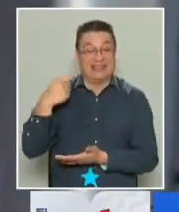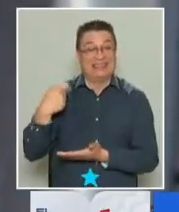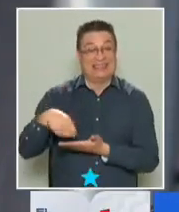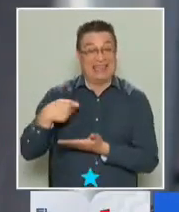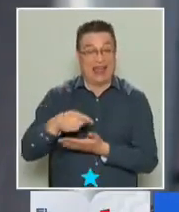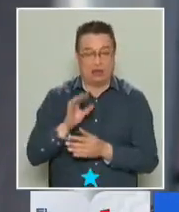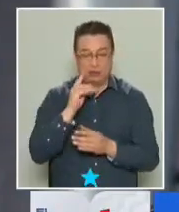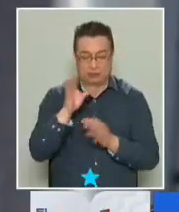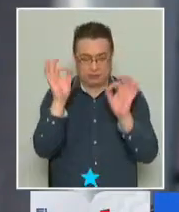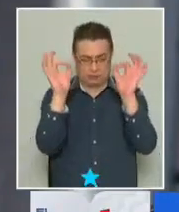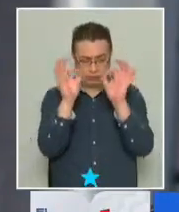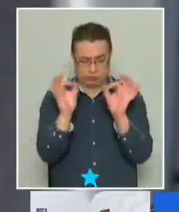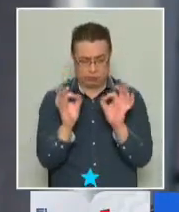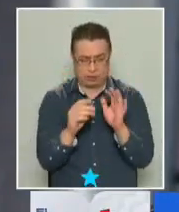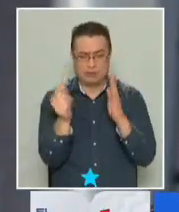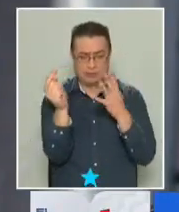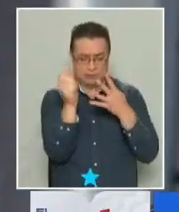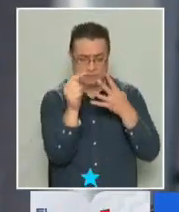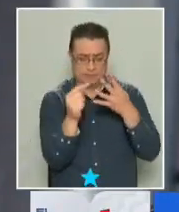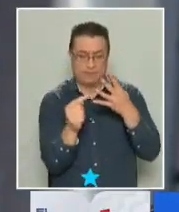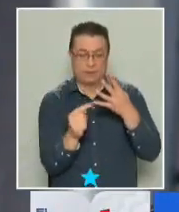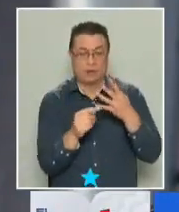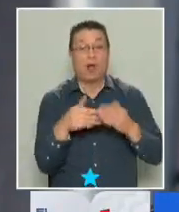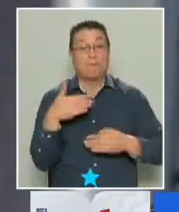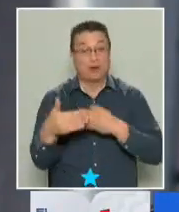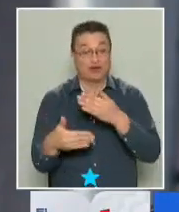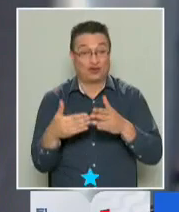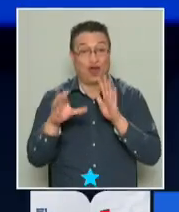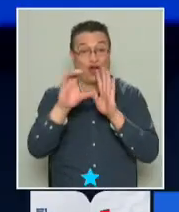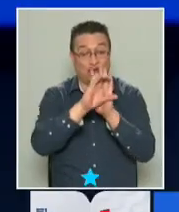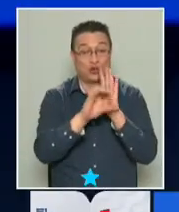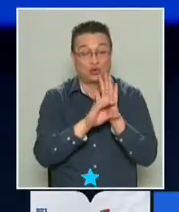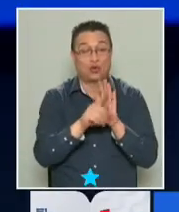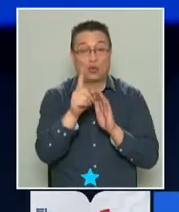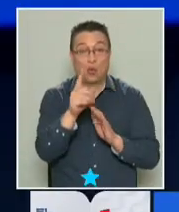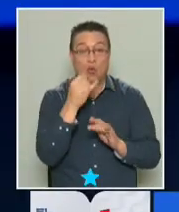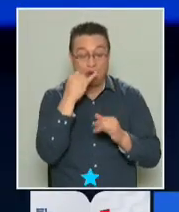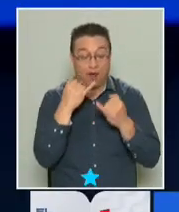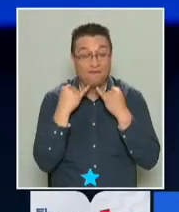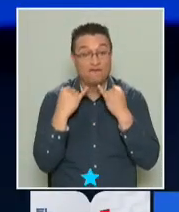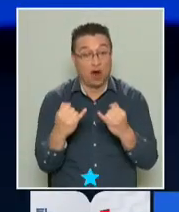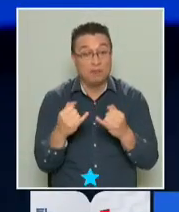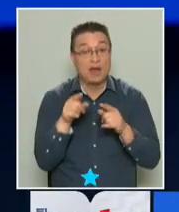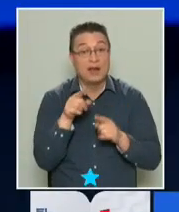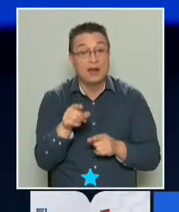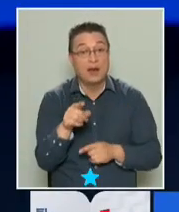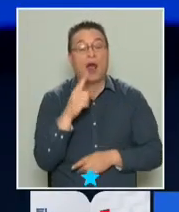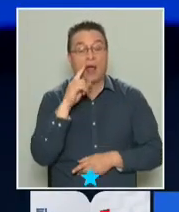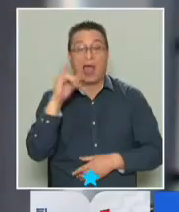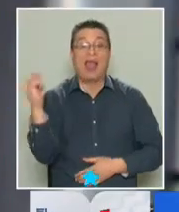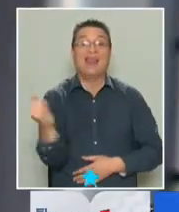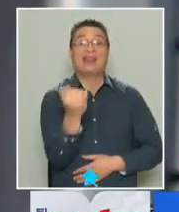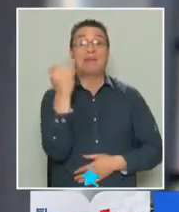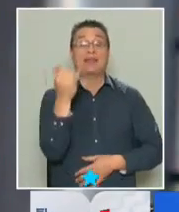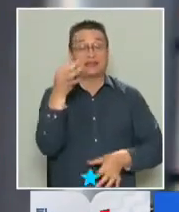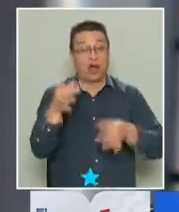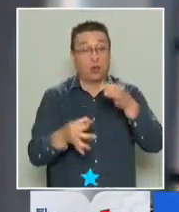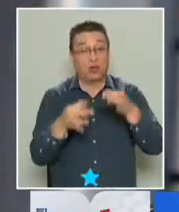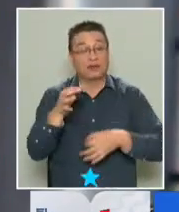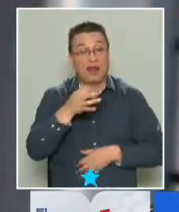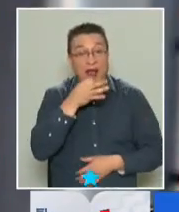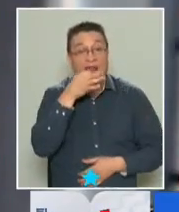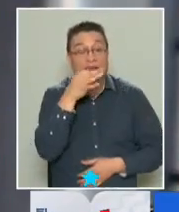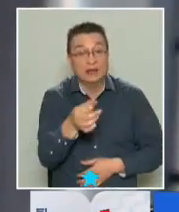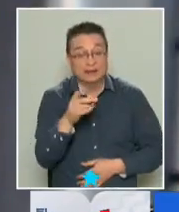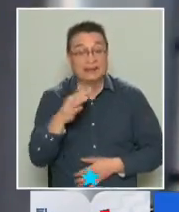precisar varias materias referidas con este proceso constituyente en unos sus informes sobre la independencia judicial dice que el